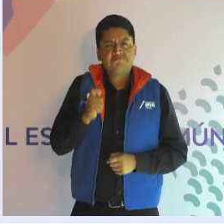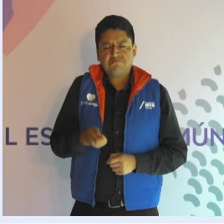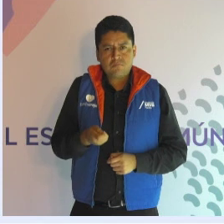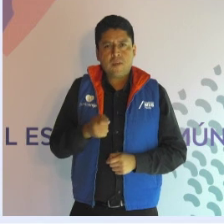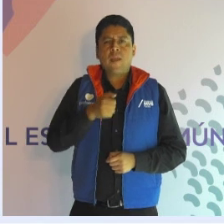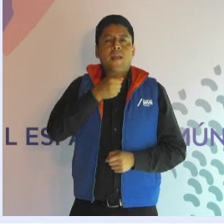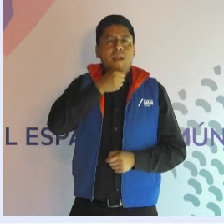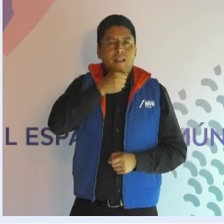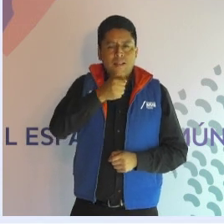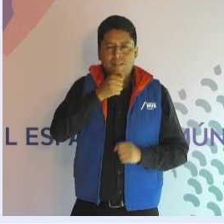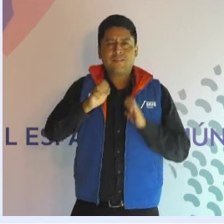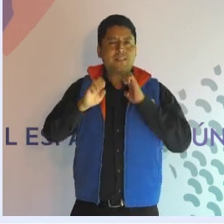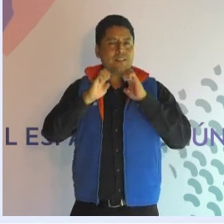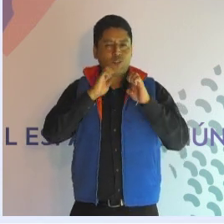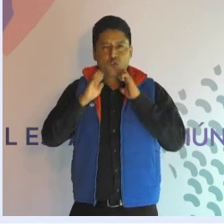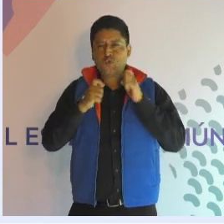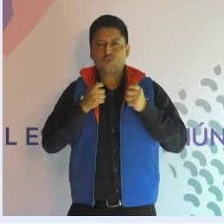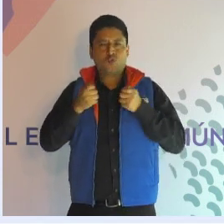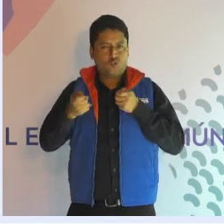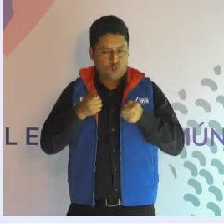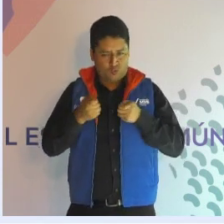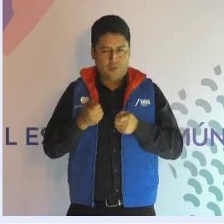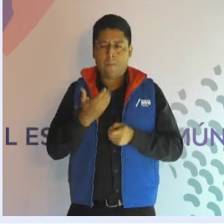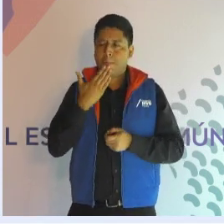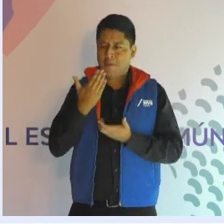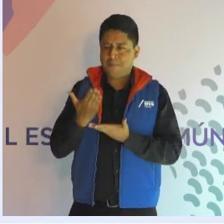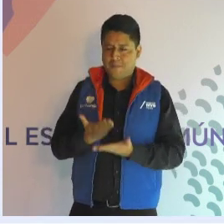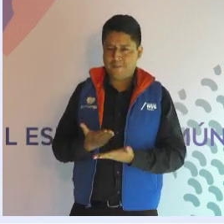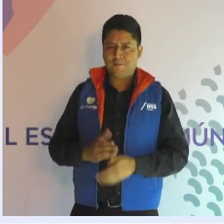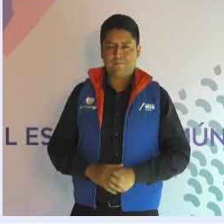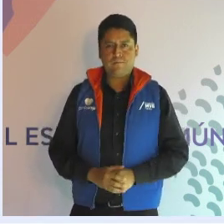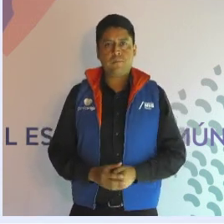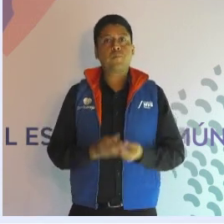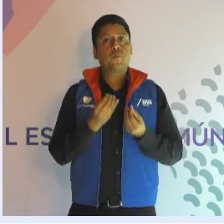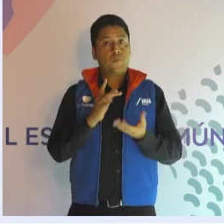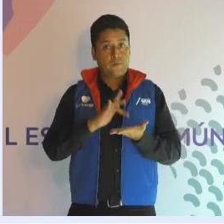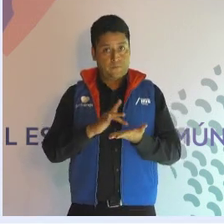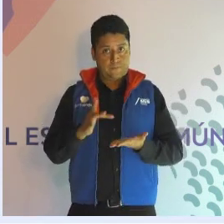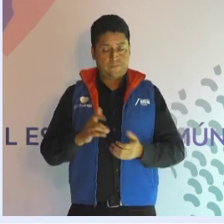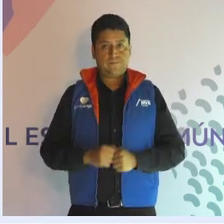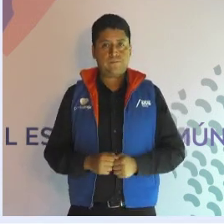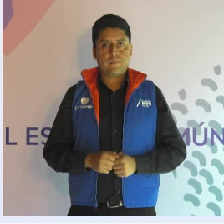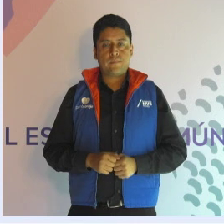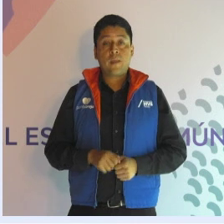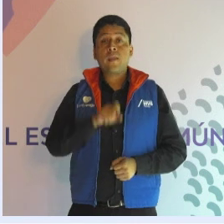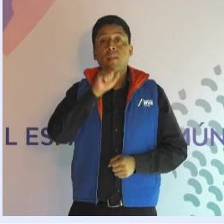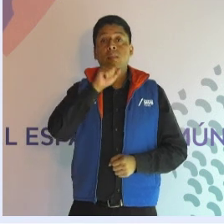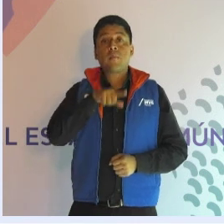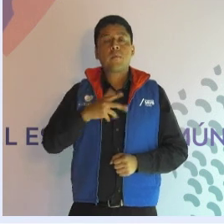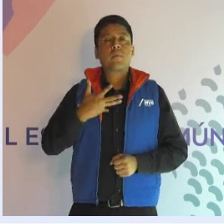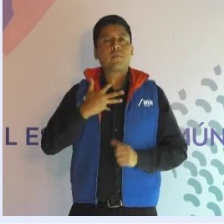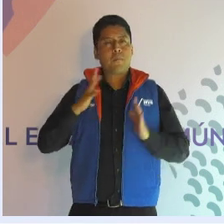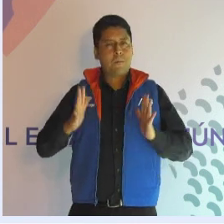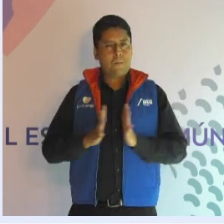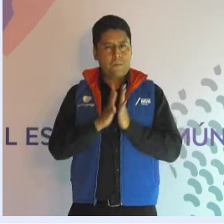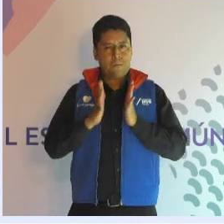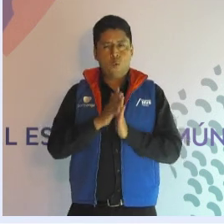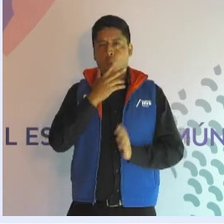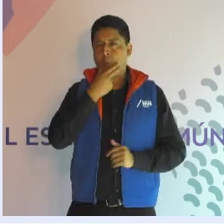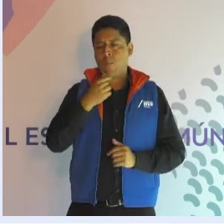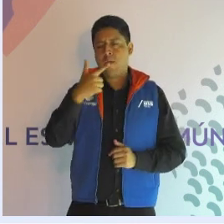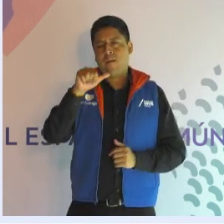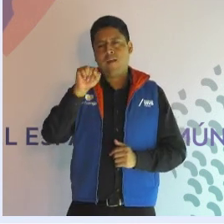y politóloga. Bienvenida. Bienvenida. Gracias. Muchas gracias. También tenemos la participación de Gastón Wright,